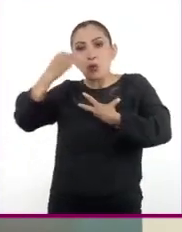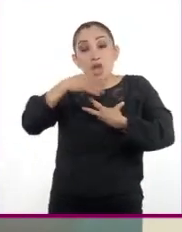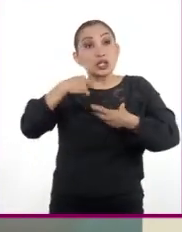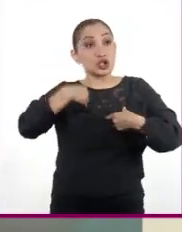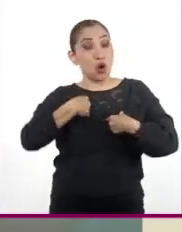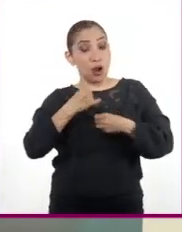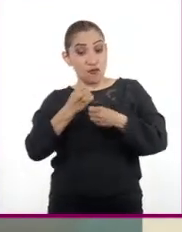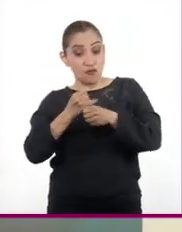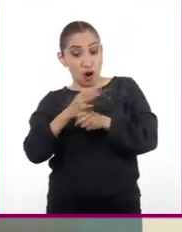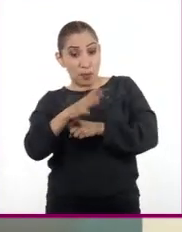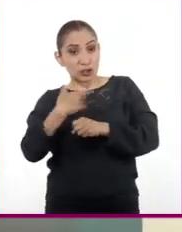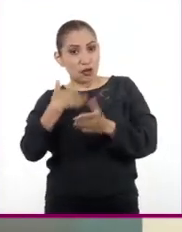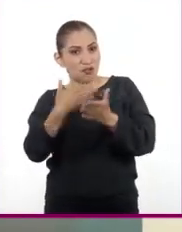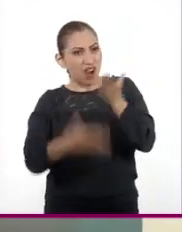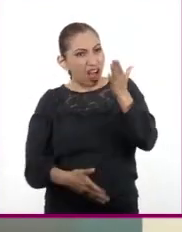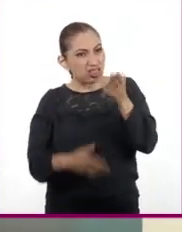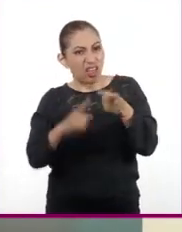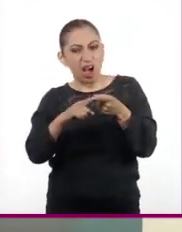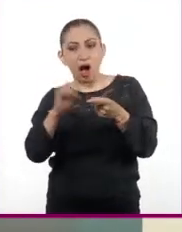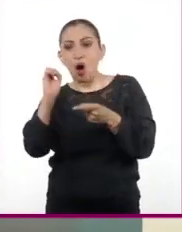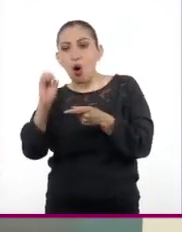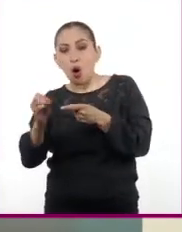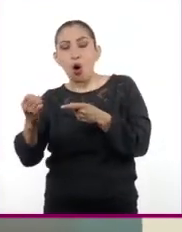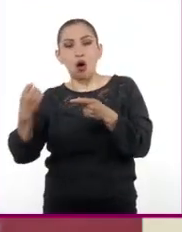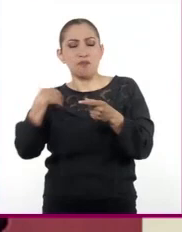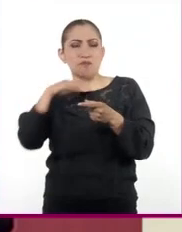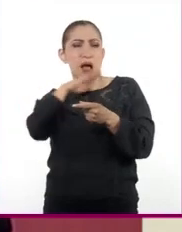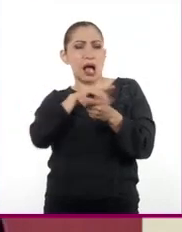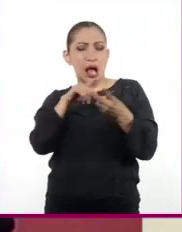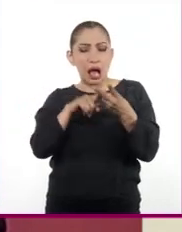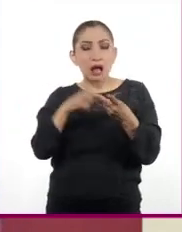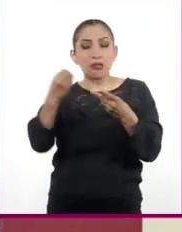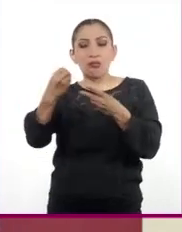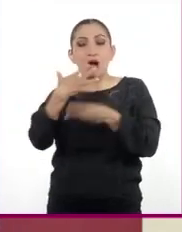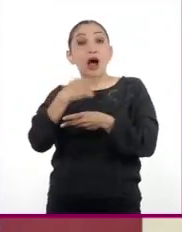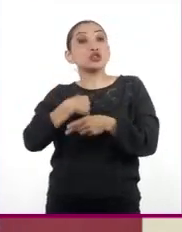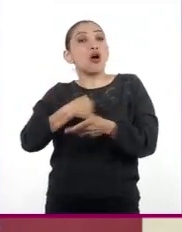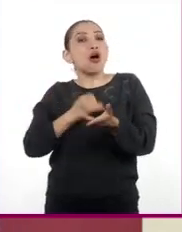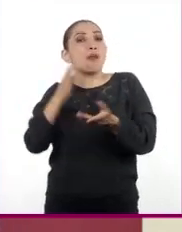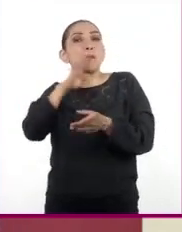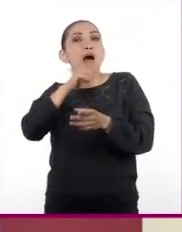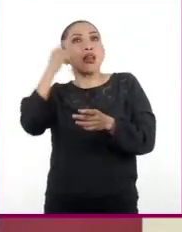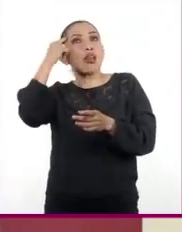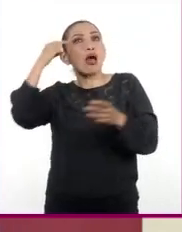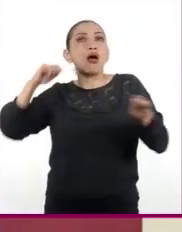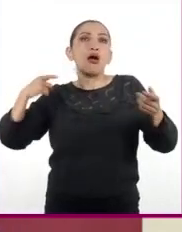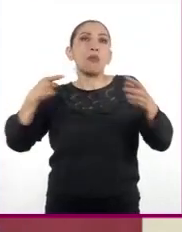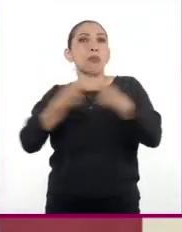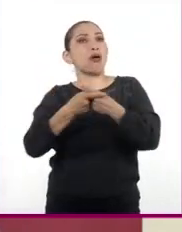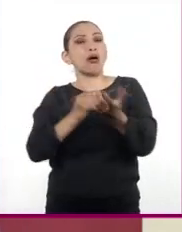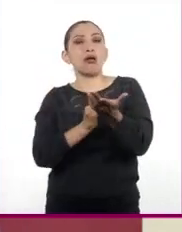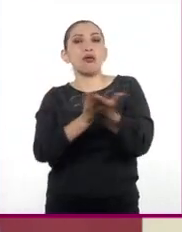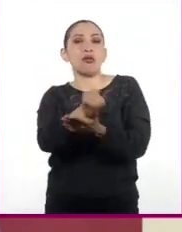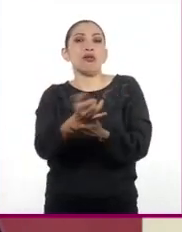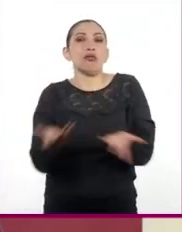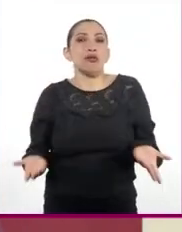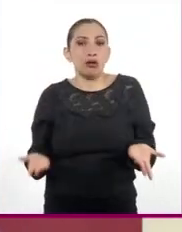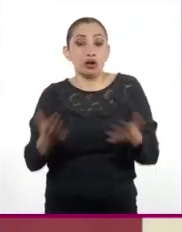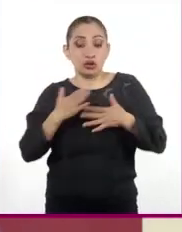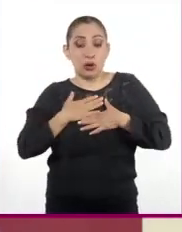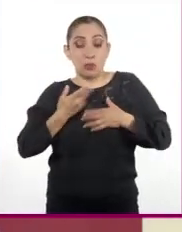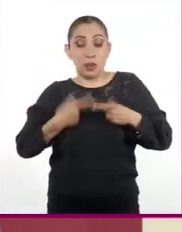tenemos una información incompleta o equivocada, pues puede ser que tomemos decisiones equivocadas, tanto